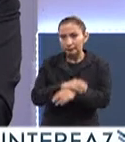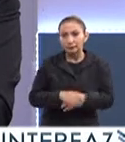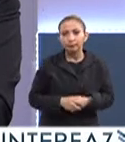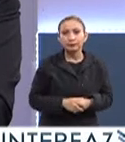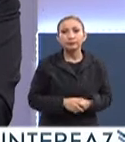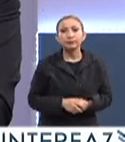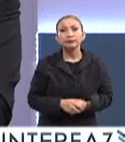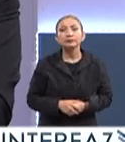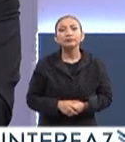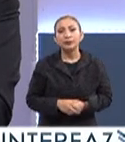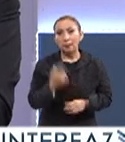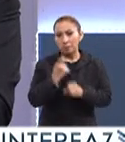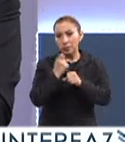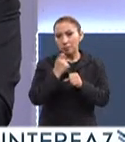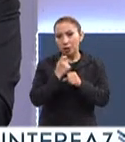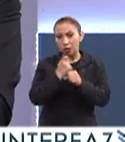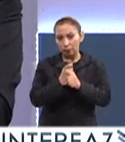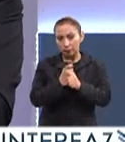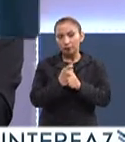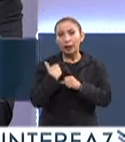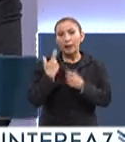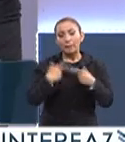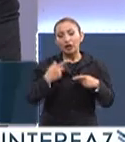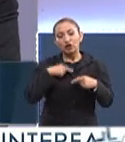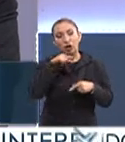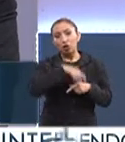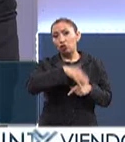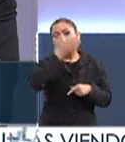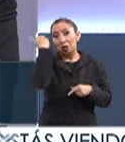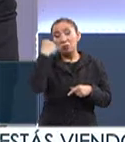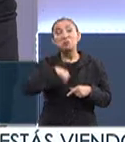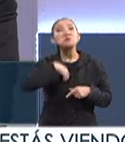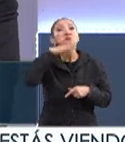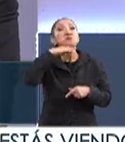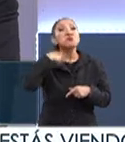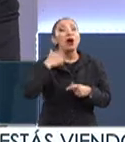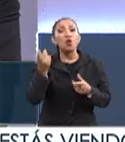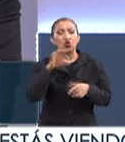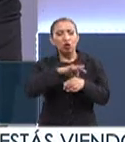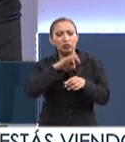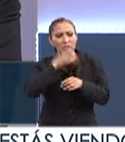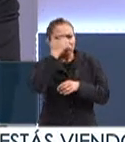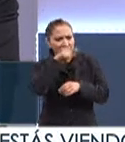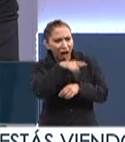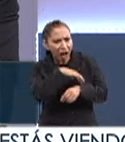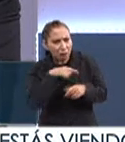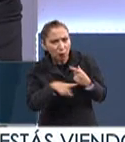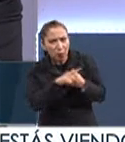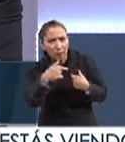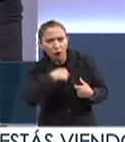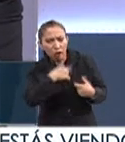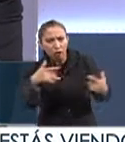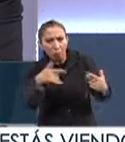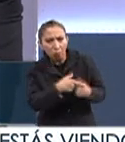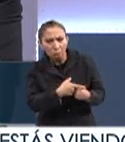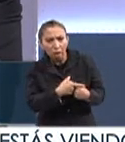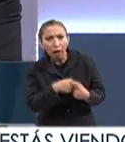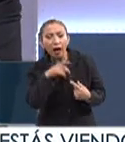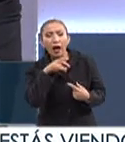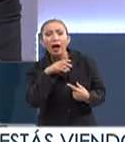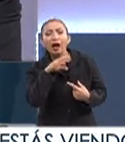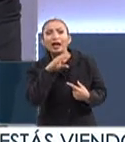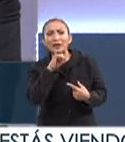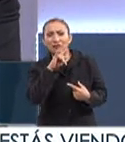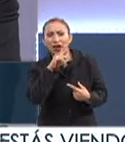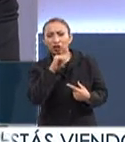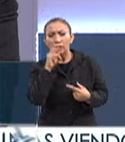Muchas gracias. Pues primero que nada, el paciente no sabe que tiene un infarto hasta que un médico lo dice. Y lo principal es puntualizar qué